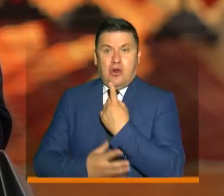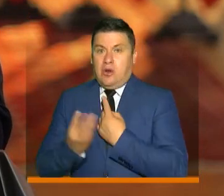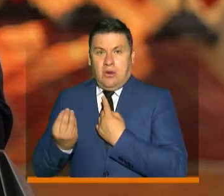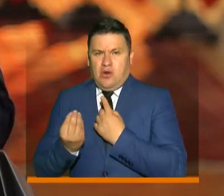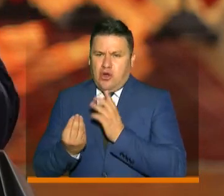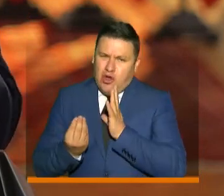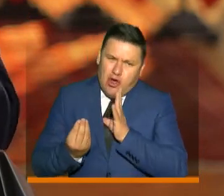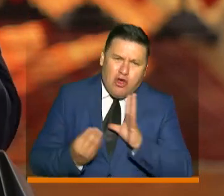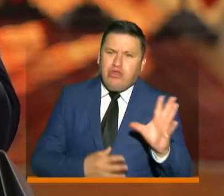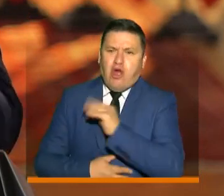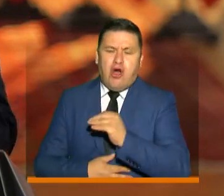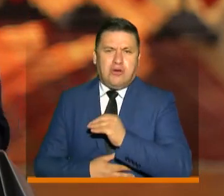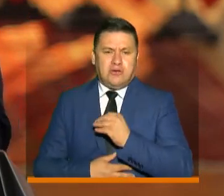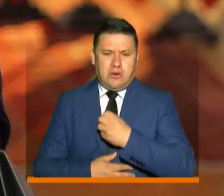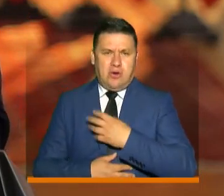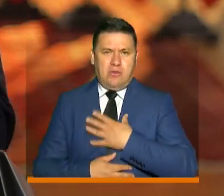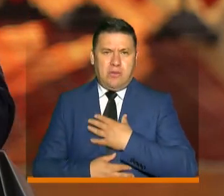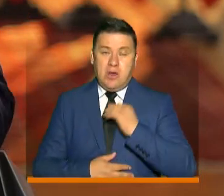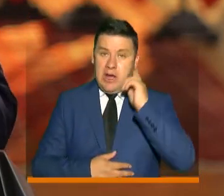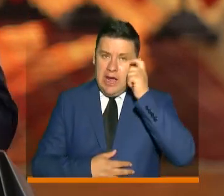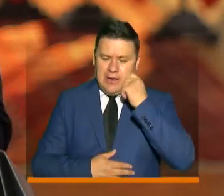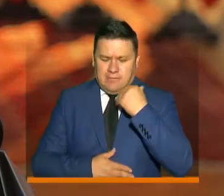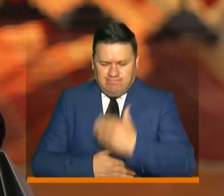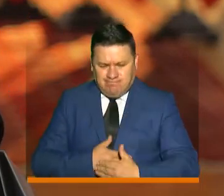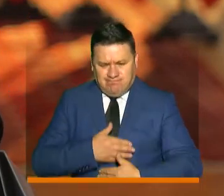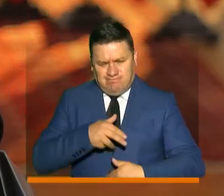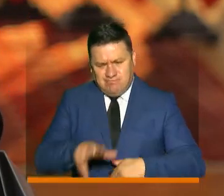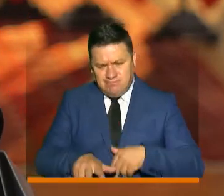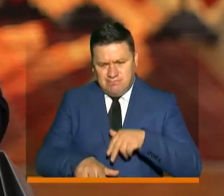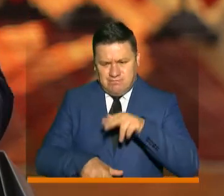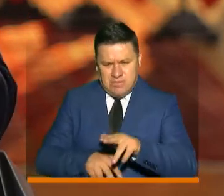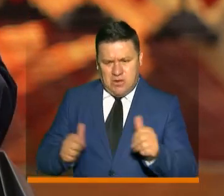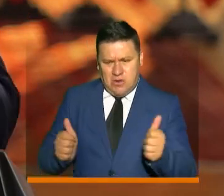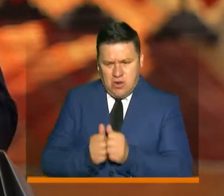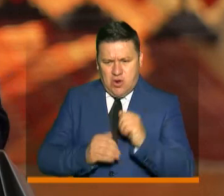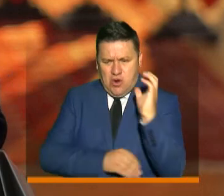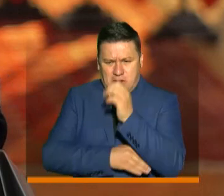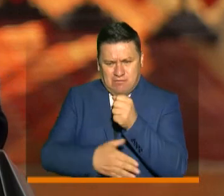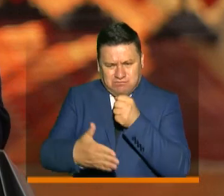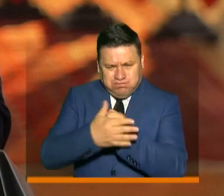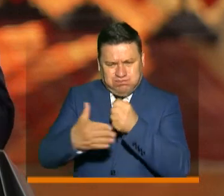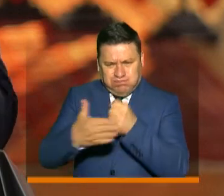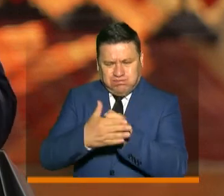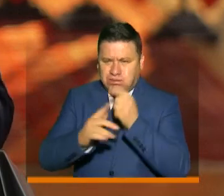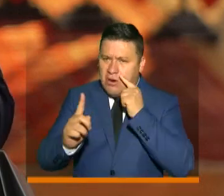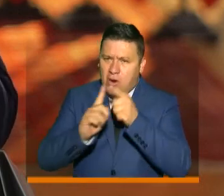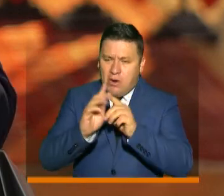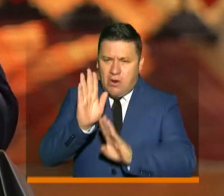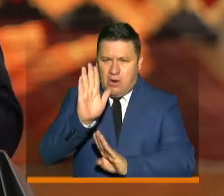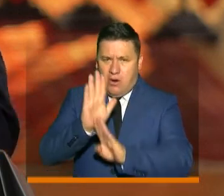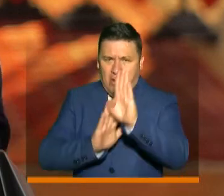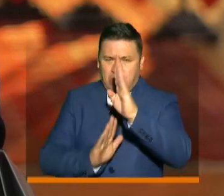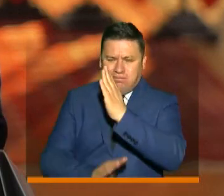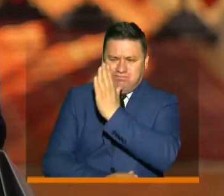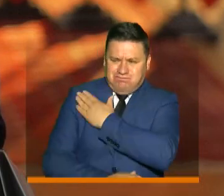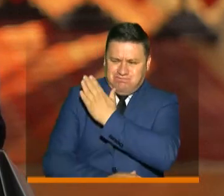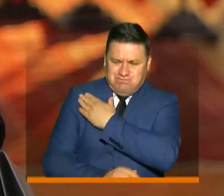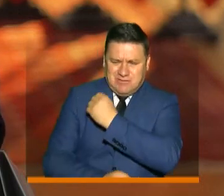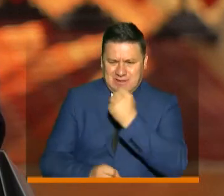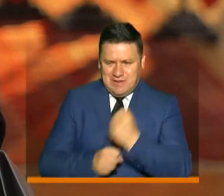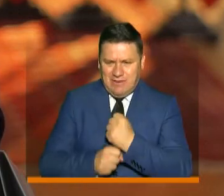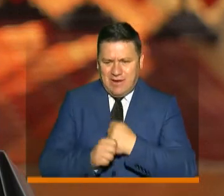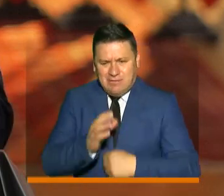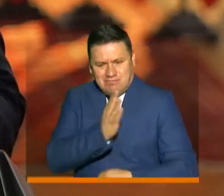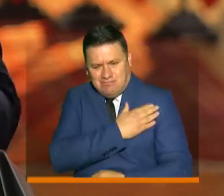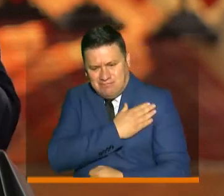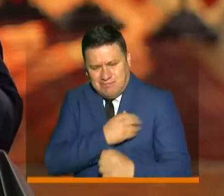y que el estado avanza junto a cada colombiano impulsando su desarrollo hombro a hombro